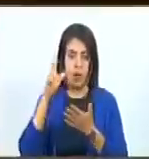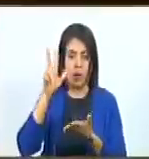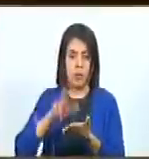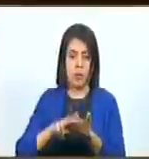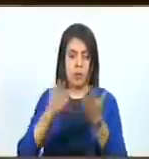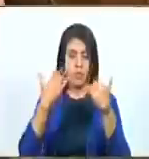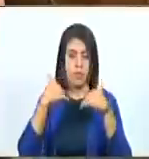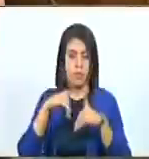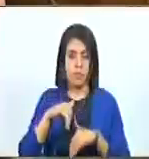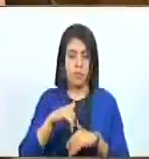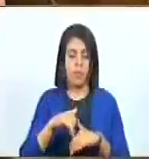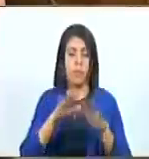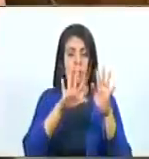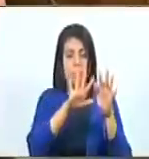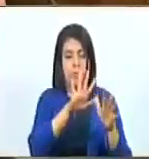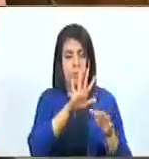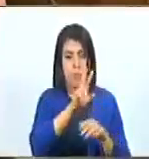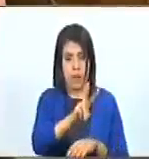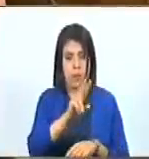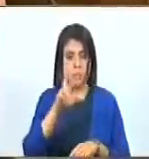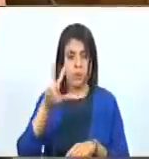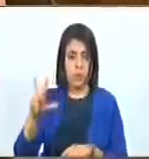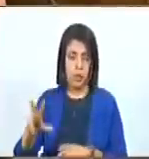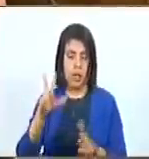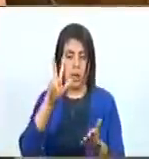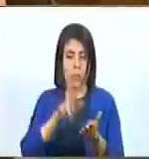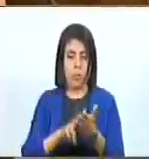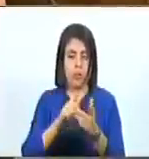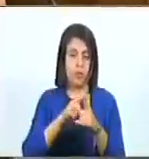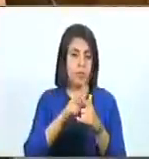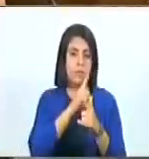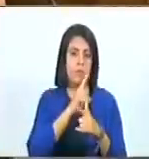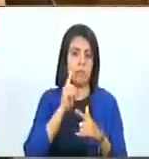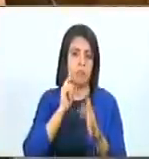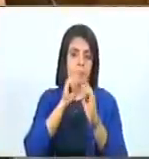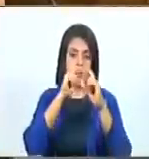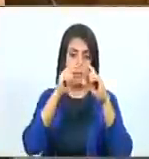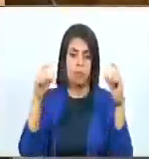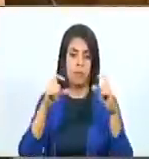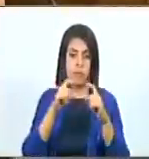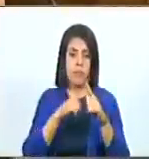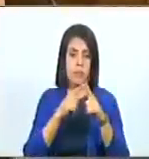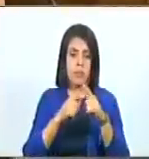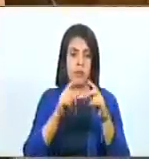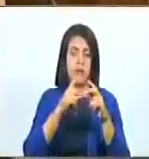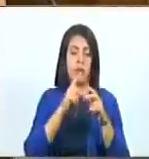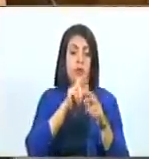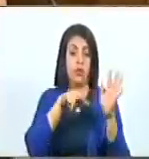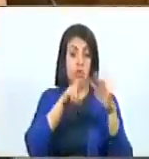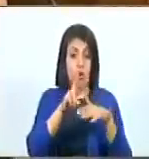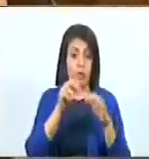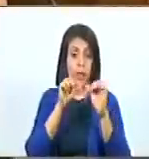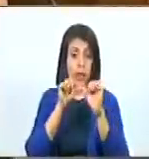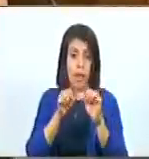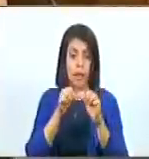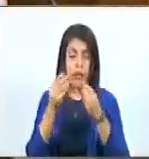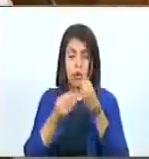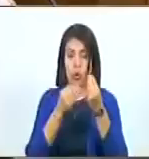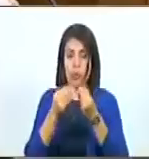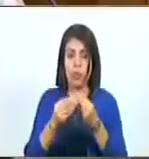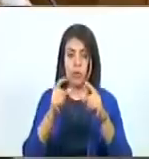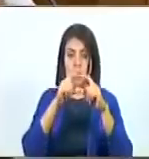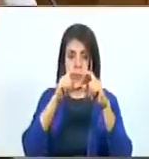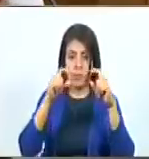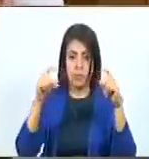aprobado, siguiente. Vigésimo tercero, se sugiere aprobar la denominación del epígrafe del nuevo artículo 12, quedando redactado de la siguiente